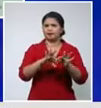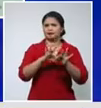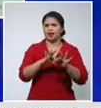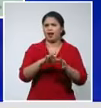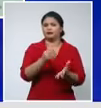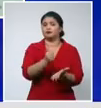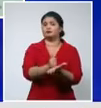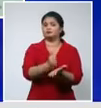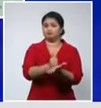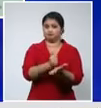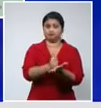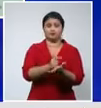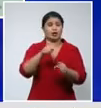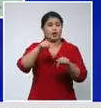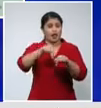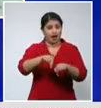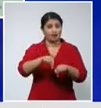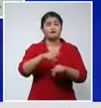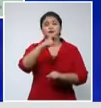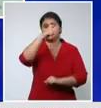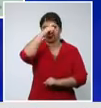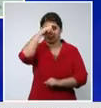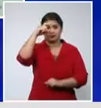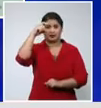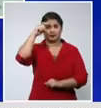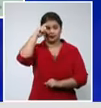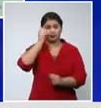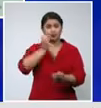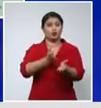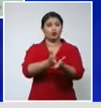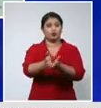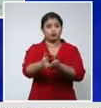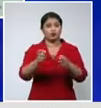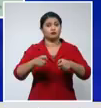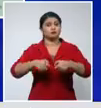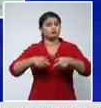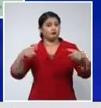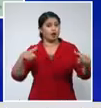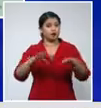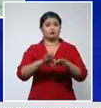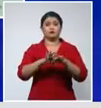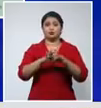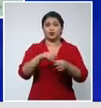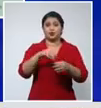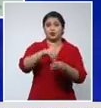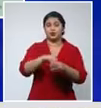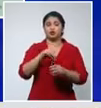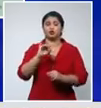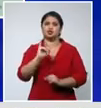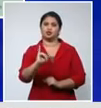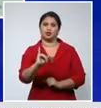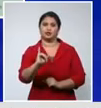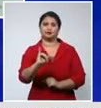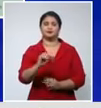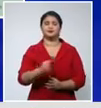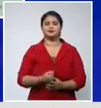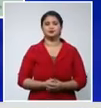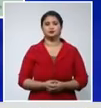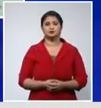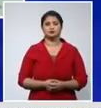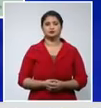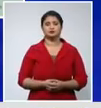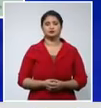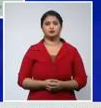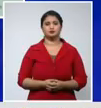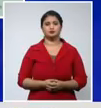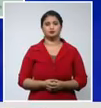es realmente donde Santi Espíritu mantiene una transmisión importante, con 6 casos, pero también ayer de Yaguajay